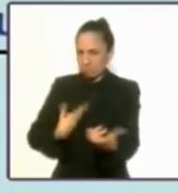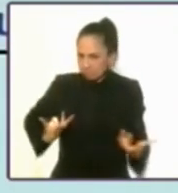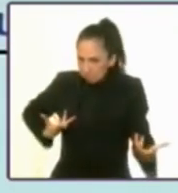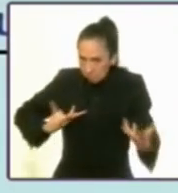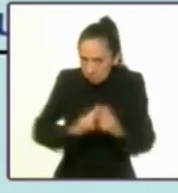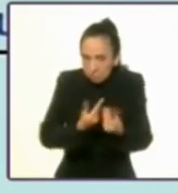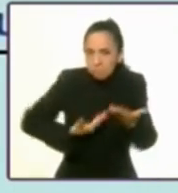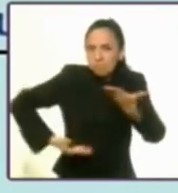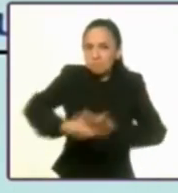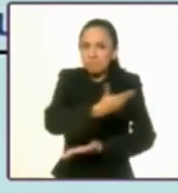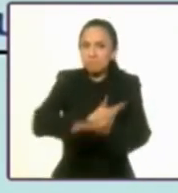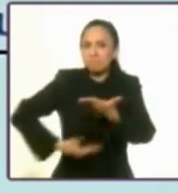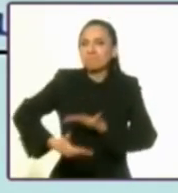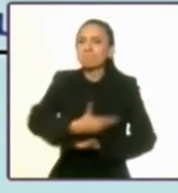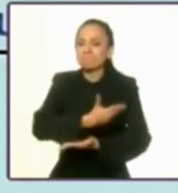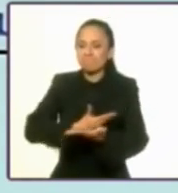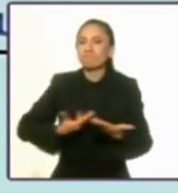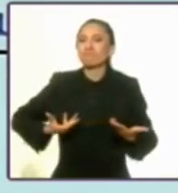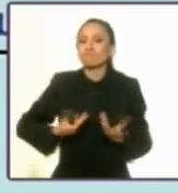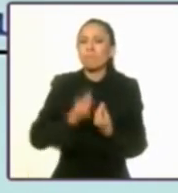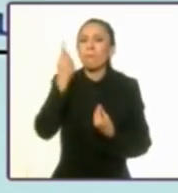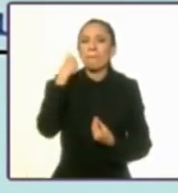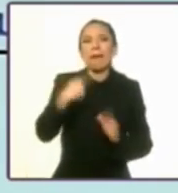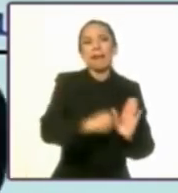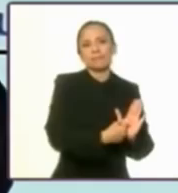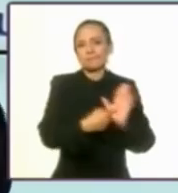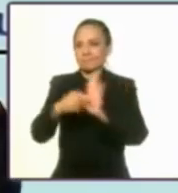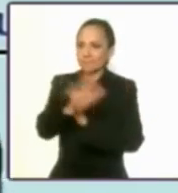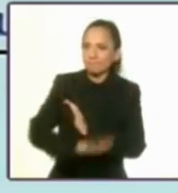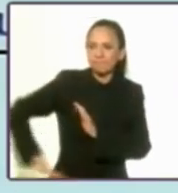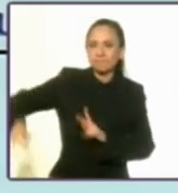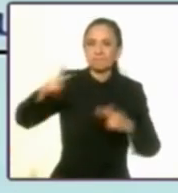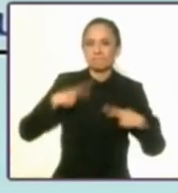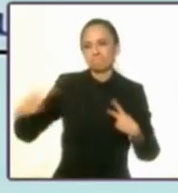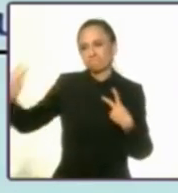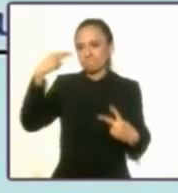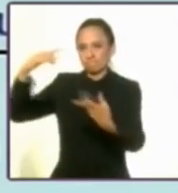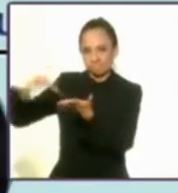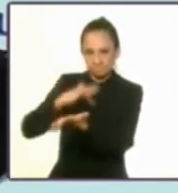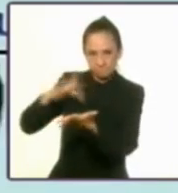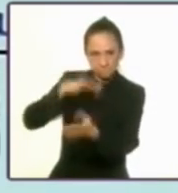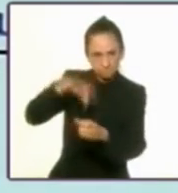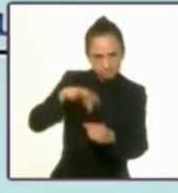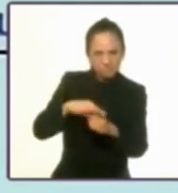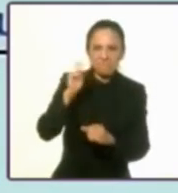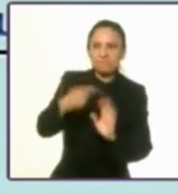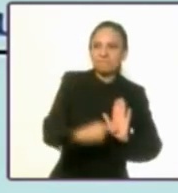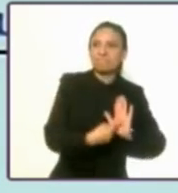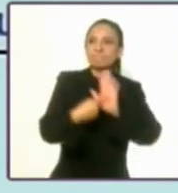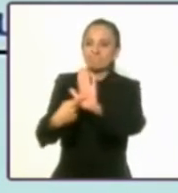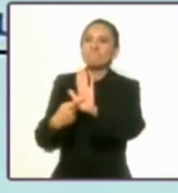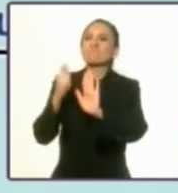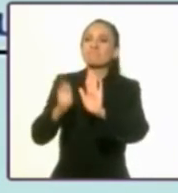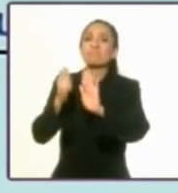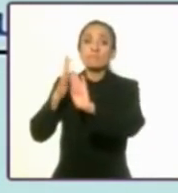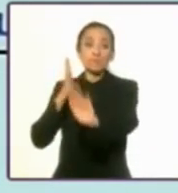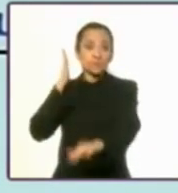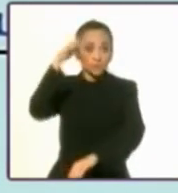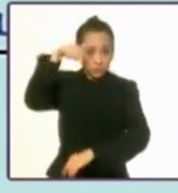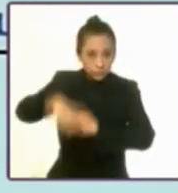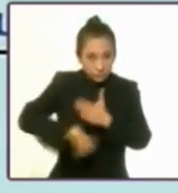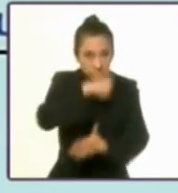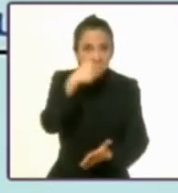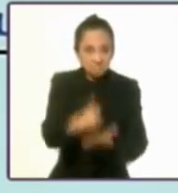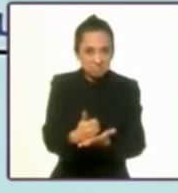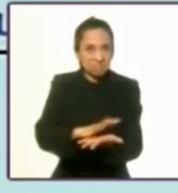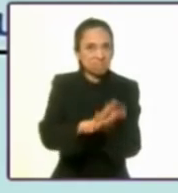mensaje precisamente a nuestros simpatizantes a las comunidades de que el futuro de la ciudad es posible y es